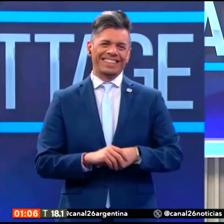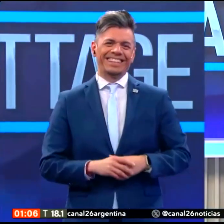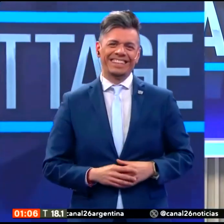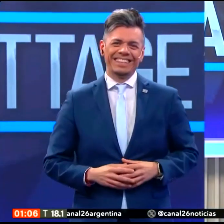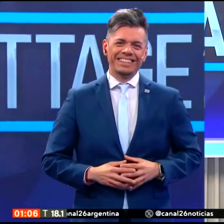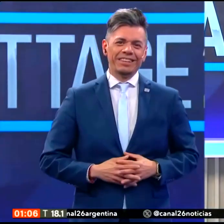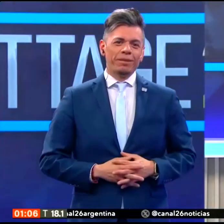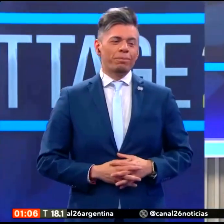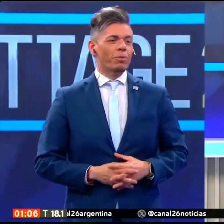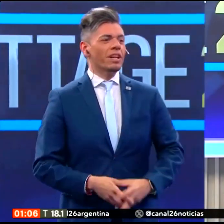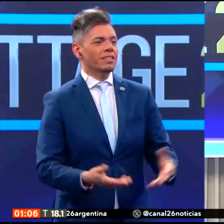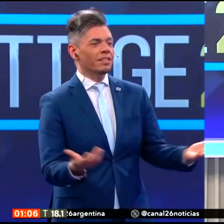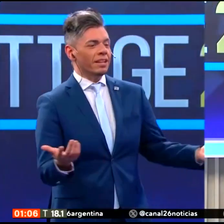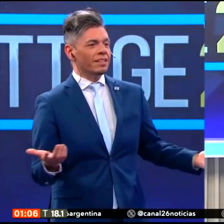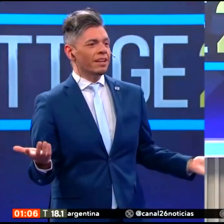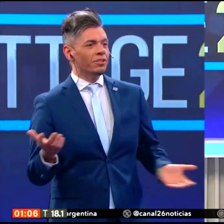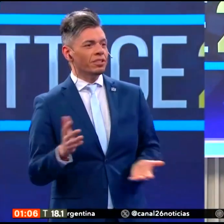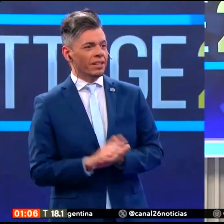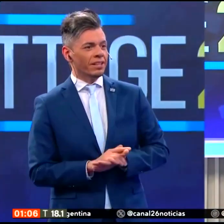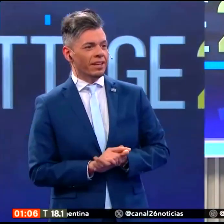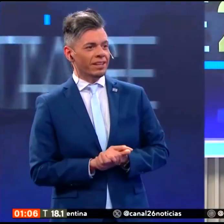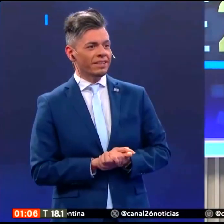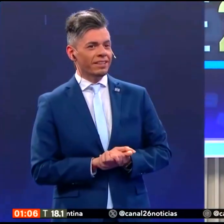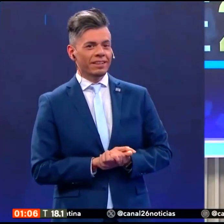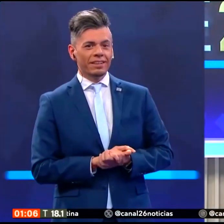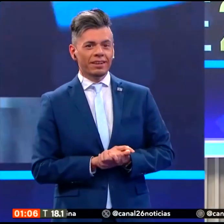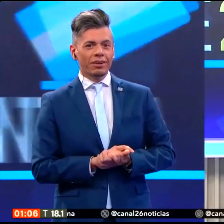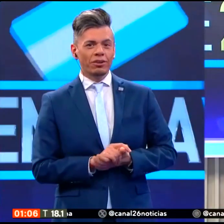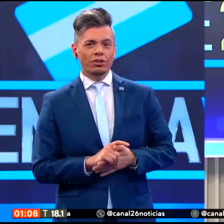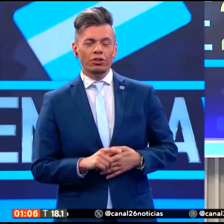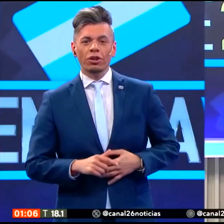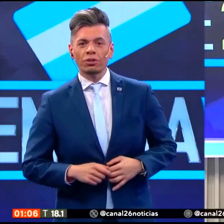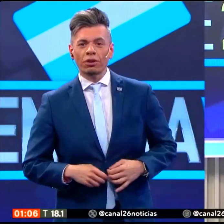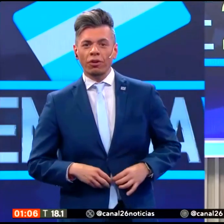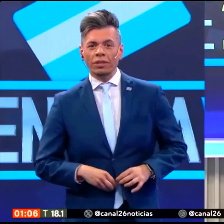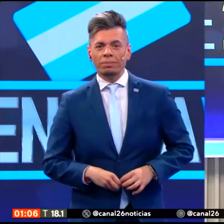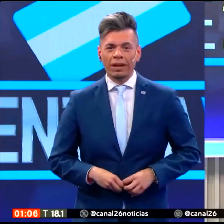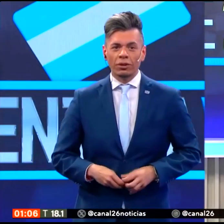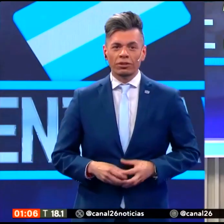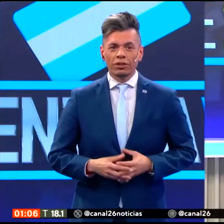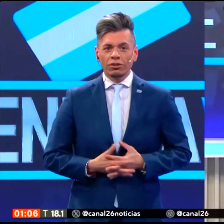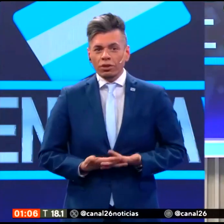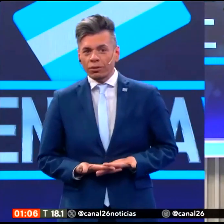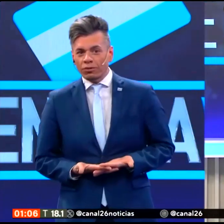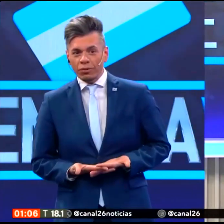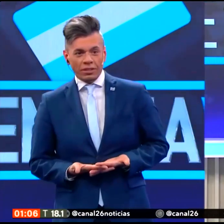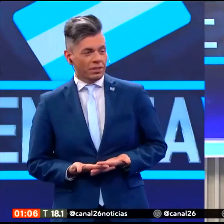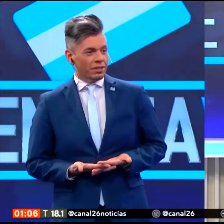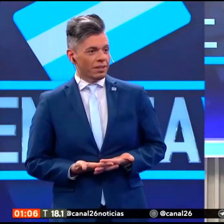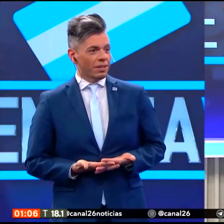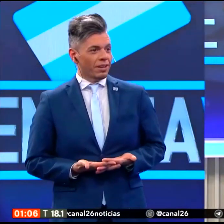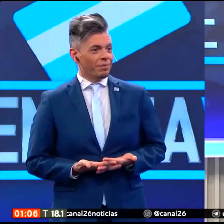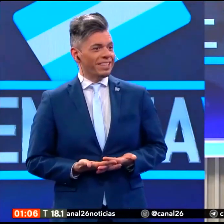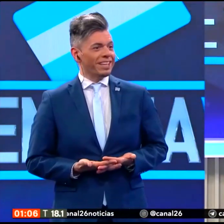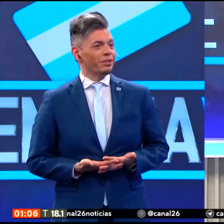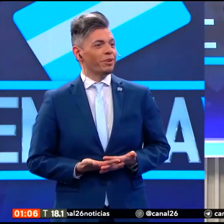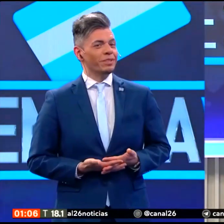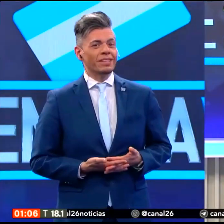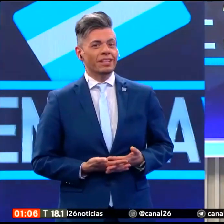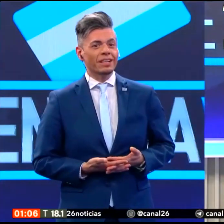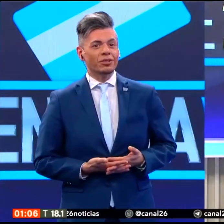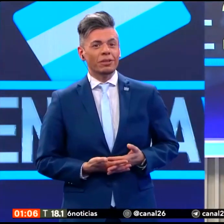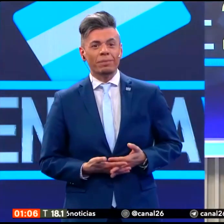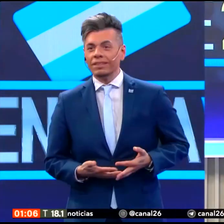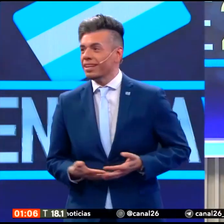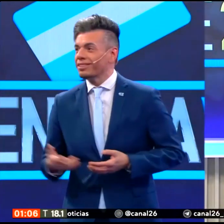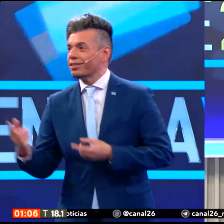tal, Héctor? ¿Cómo estás? Buenas noches. Vos naciste en la trasnoche, querida. Yo nacido en la trasnoche, bueno, yo soy, ¿verdad? Como Sofovich para vos. Yo soy como Sofovich. Viste que Sofovich